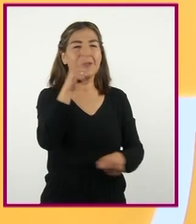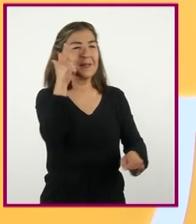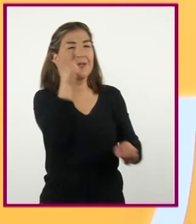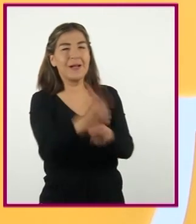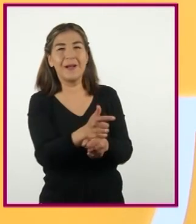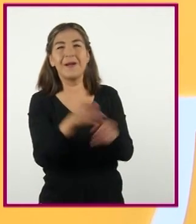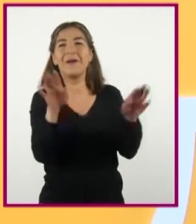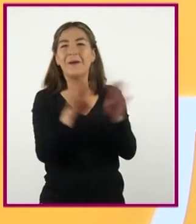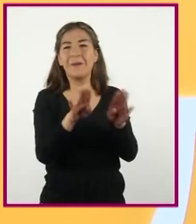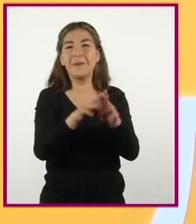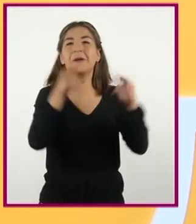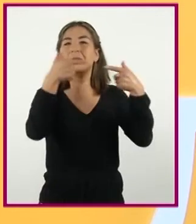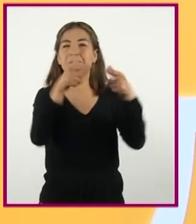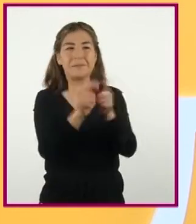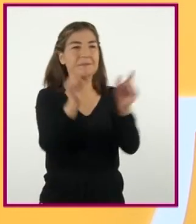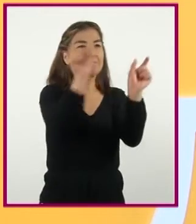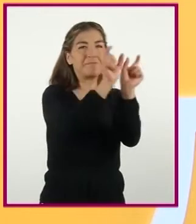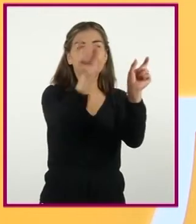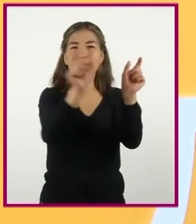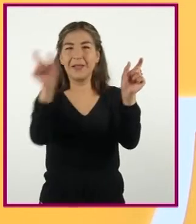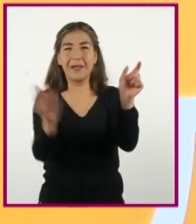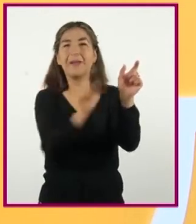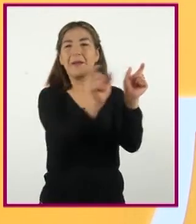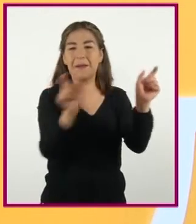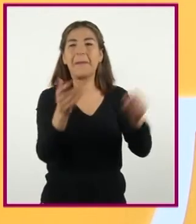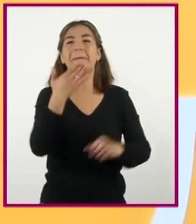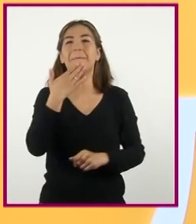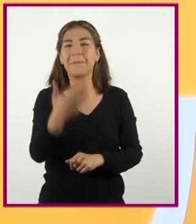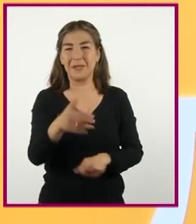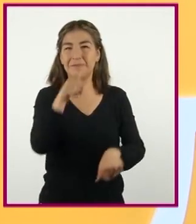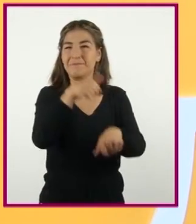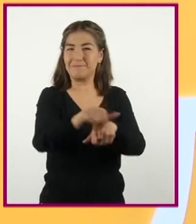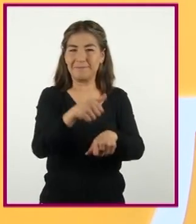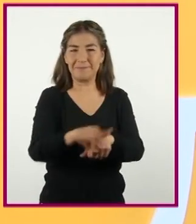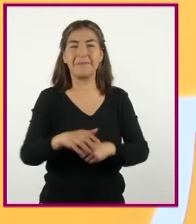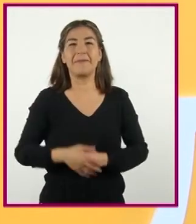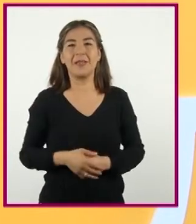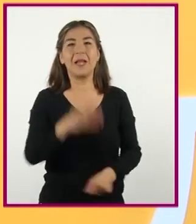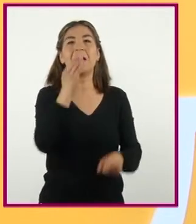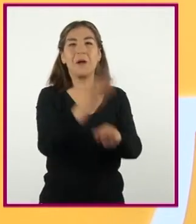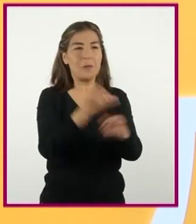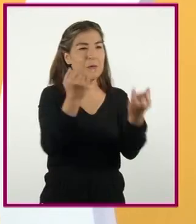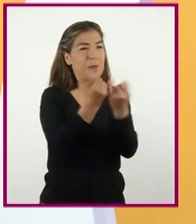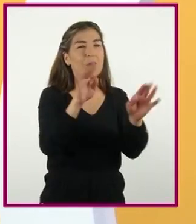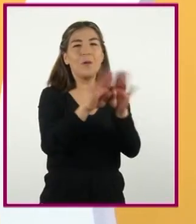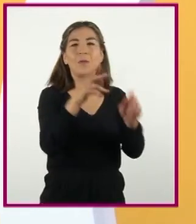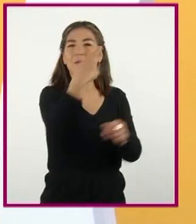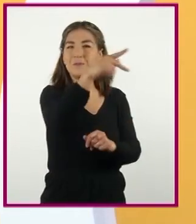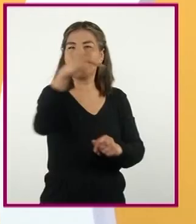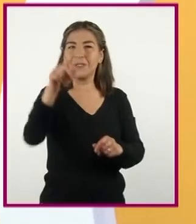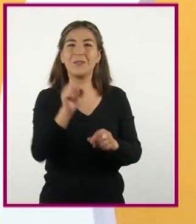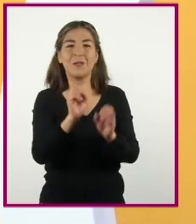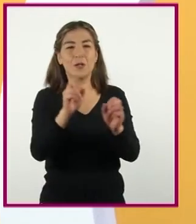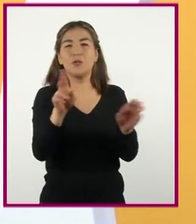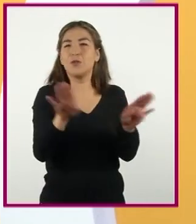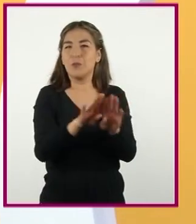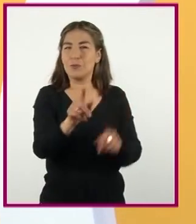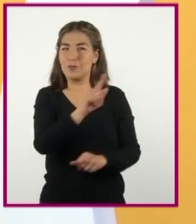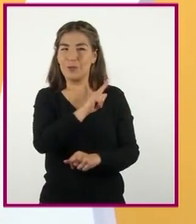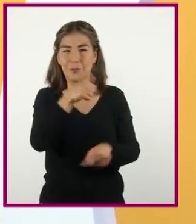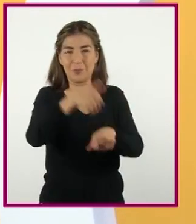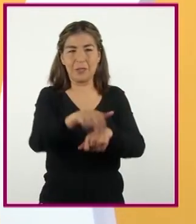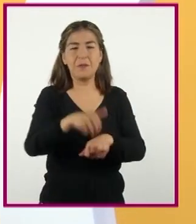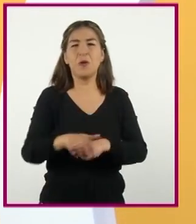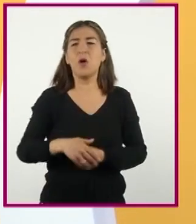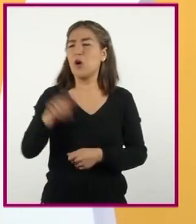Identificaste, agrupaste y operaste bien los términos, aún los independientes. Maestro Julio, escuché